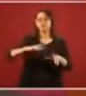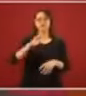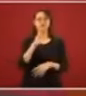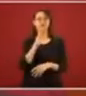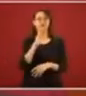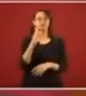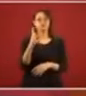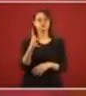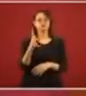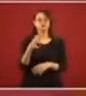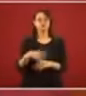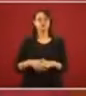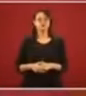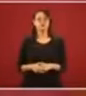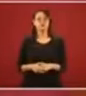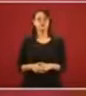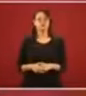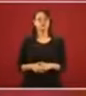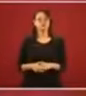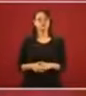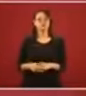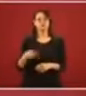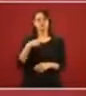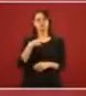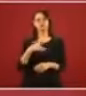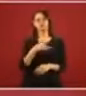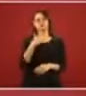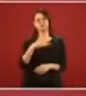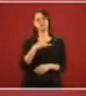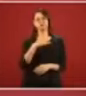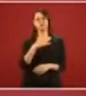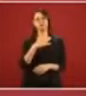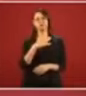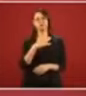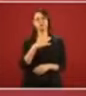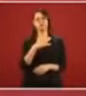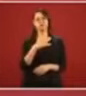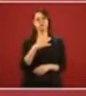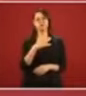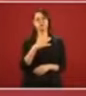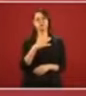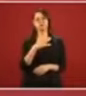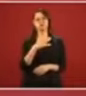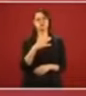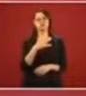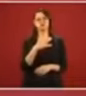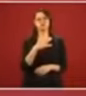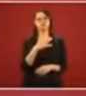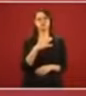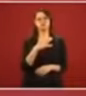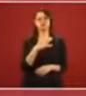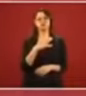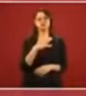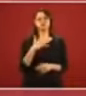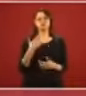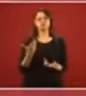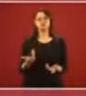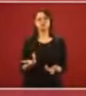Yo sostengo que se